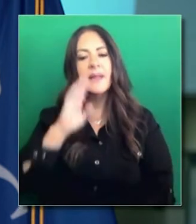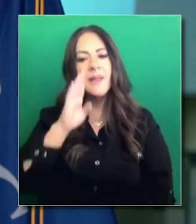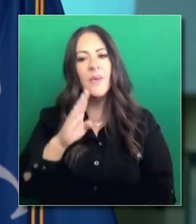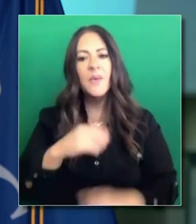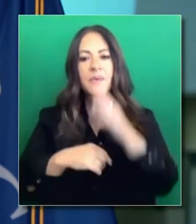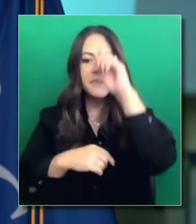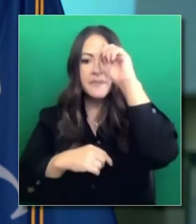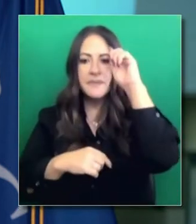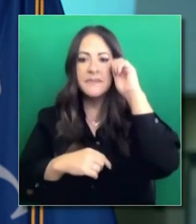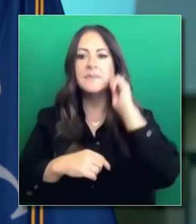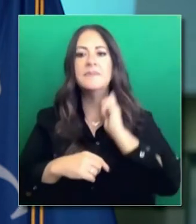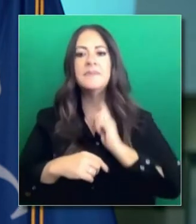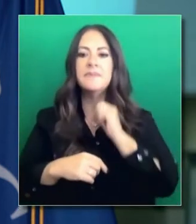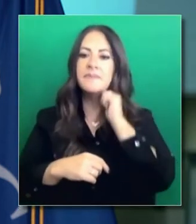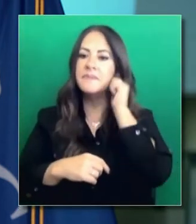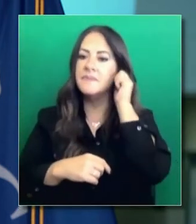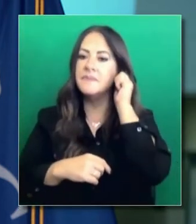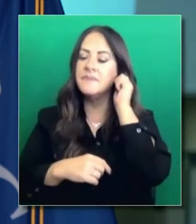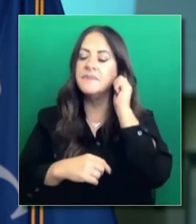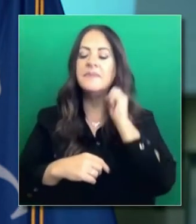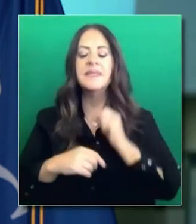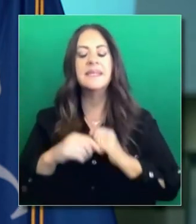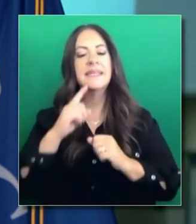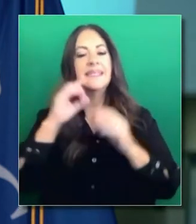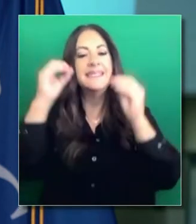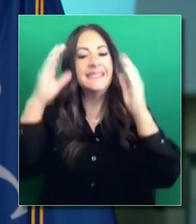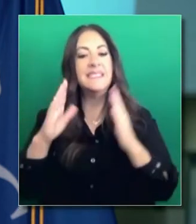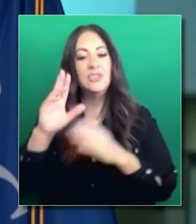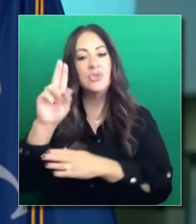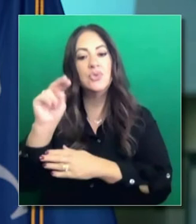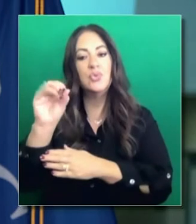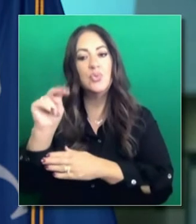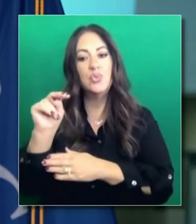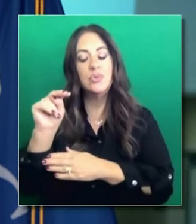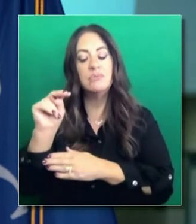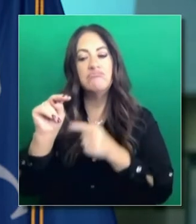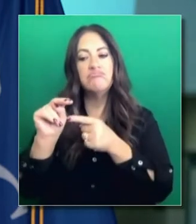esto, gobernador, los sindicatos de maestros